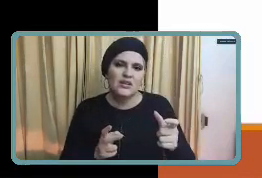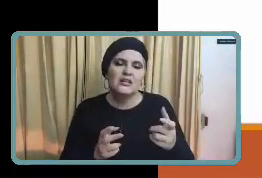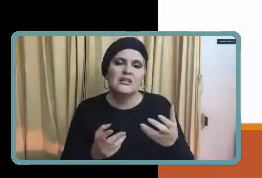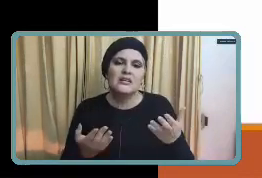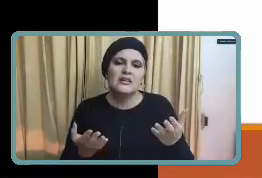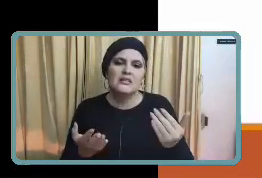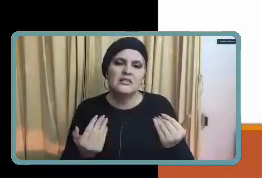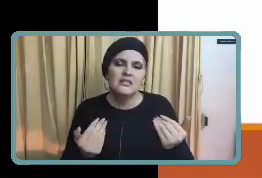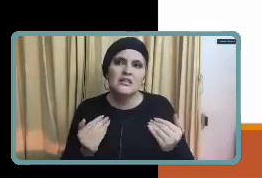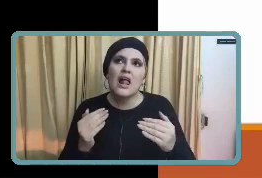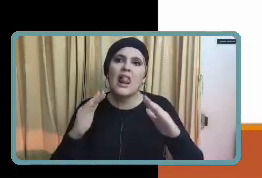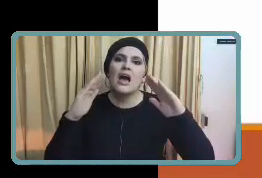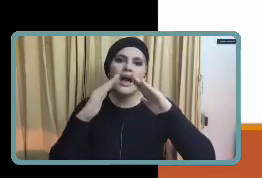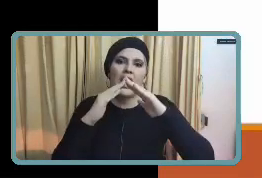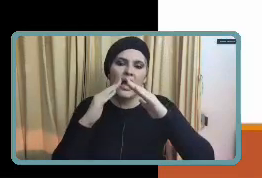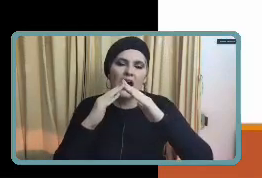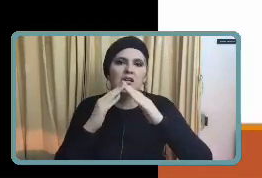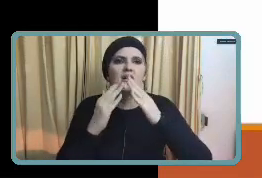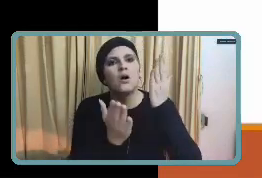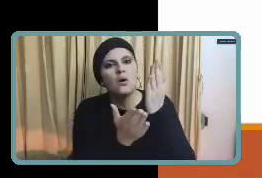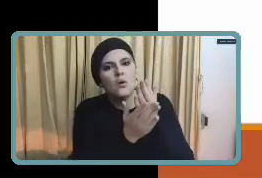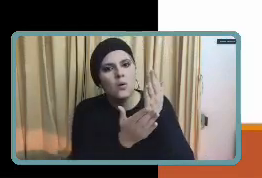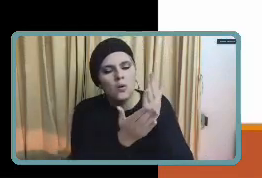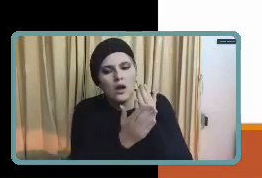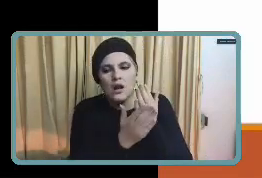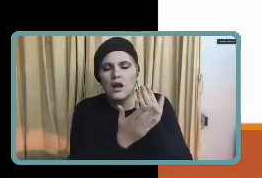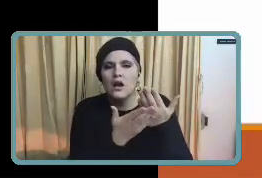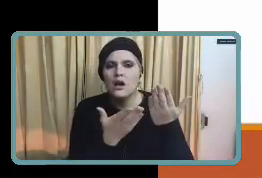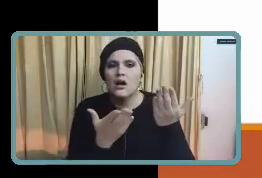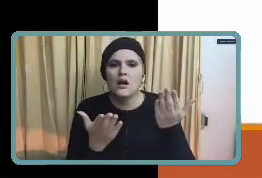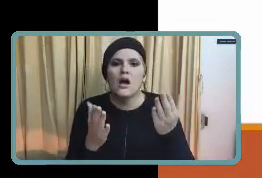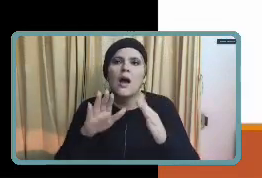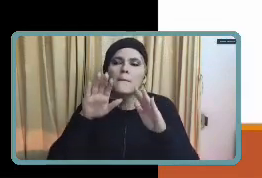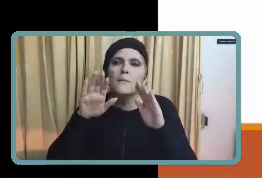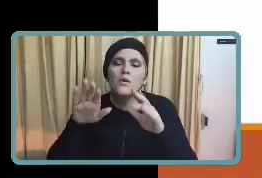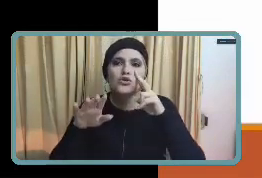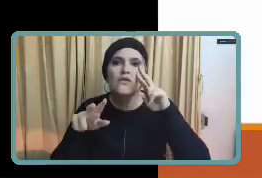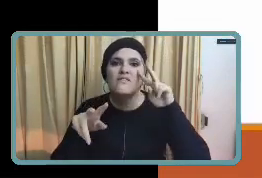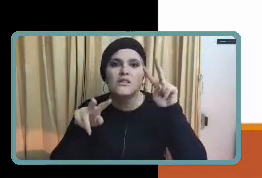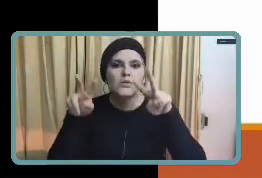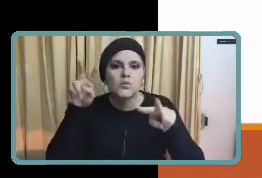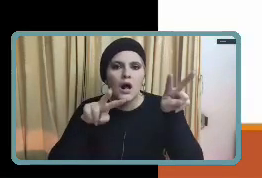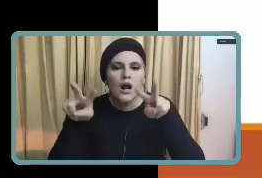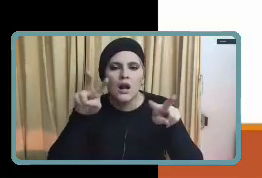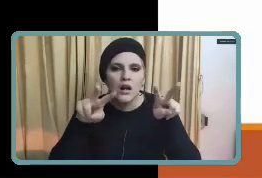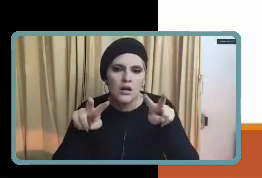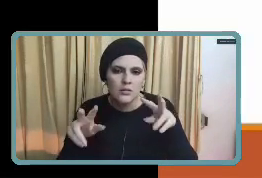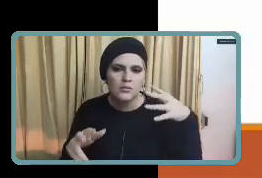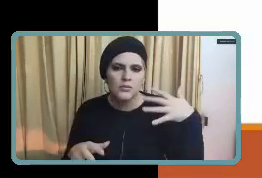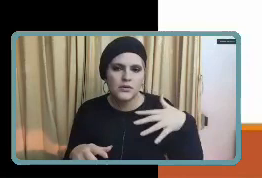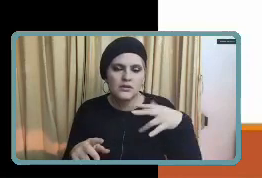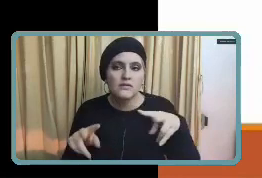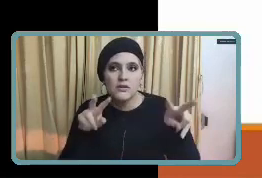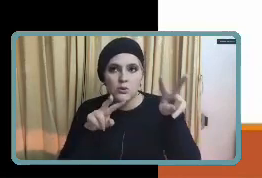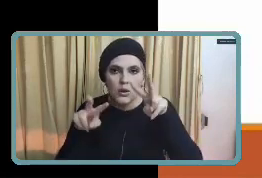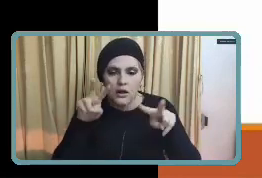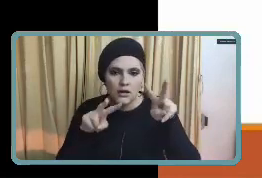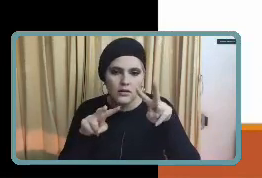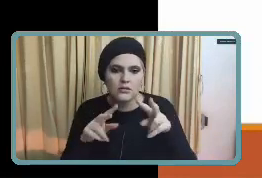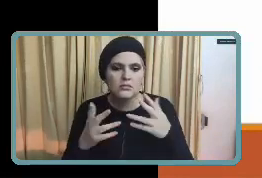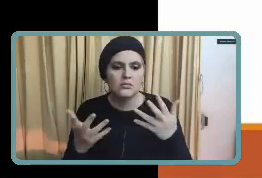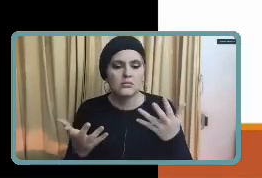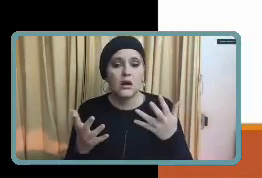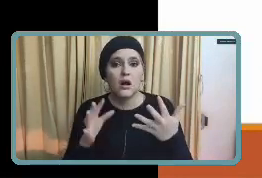hogares, en los colegios, estos apoyos visuales. que si los tuviéramos no evitaría